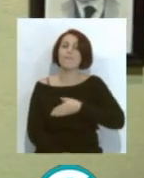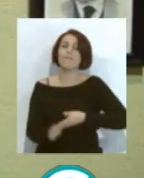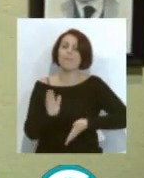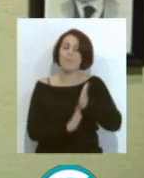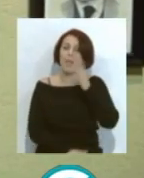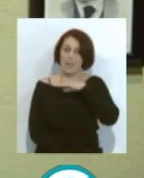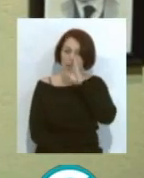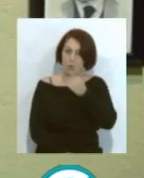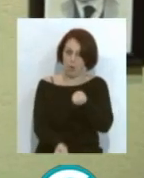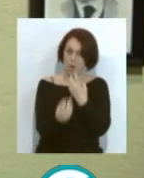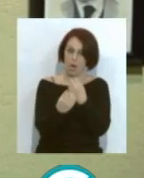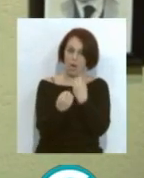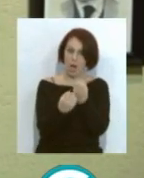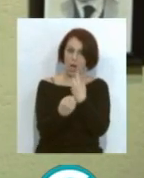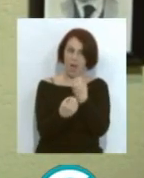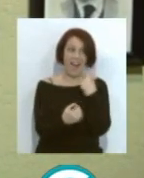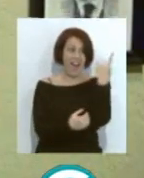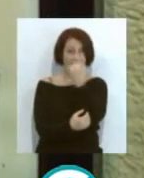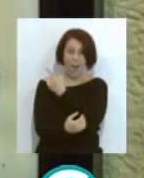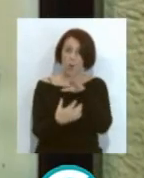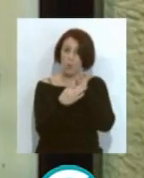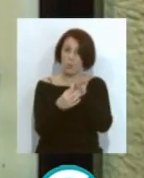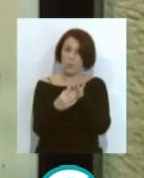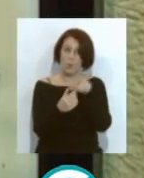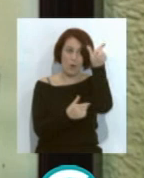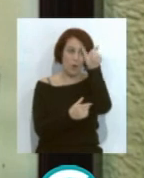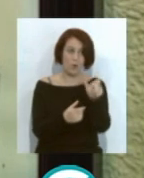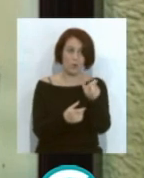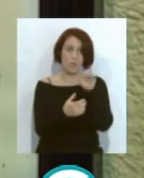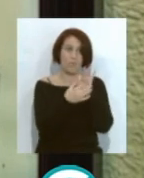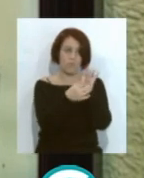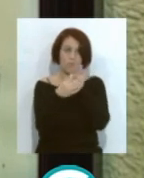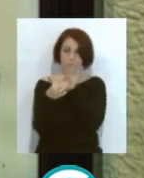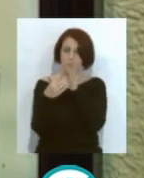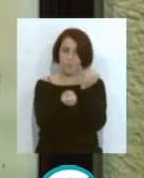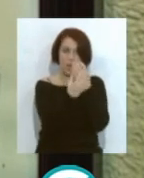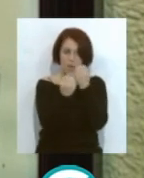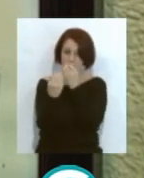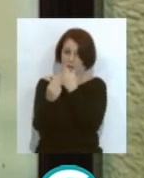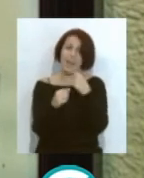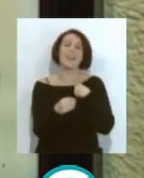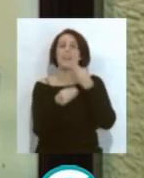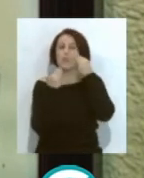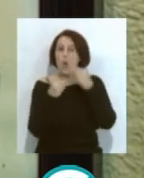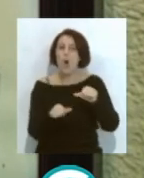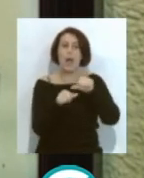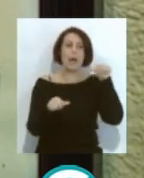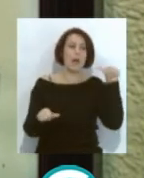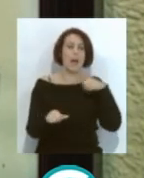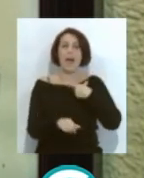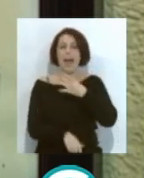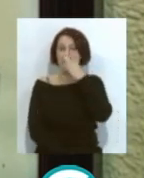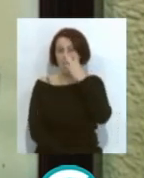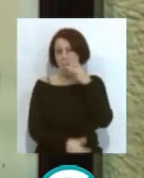la información relacionada con cada uno de los personajes expuestos, su legado, su trayectoria carnavalesca y todo